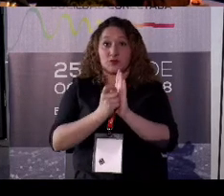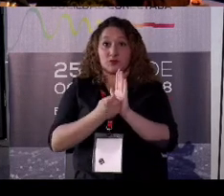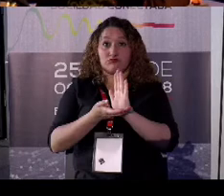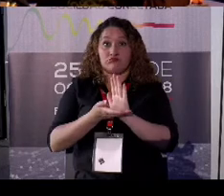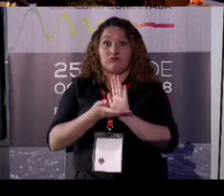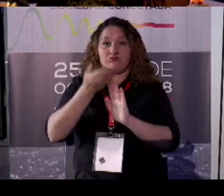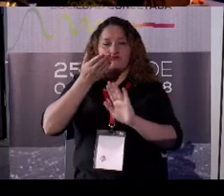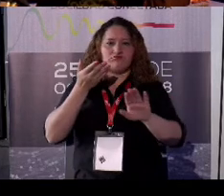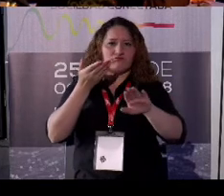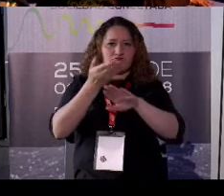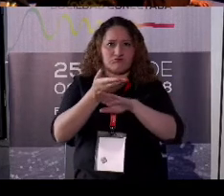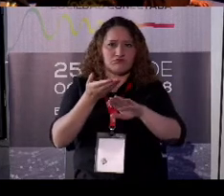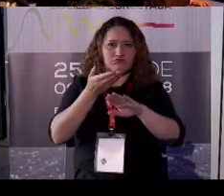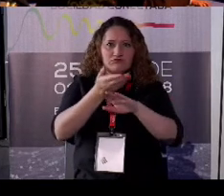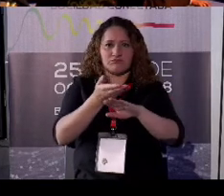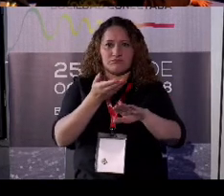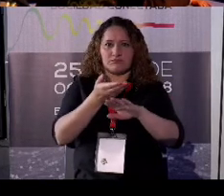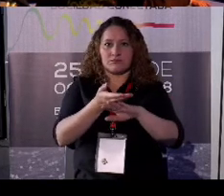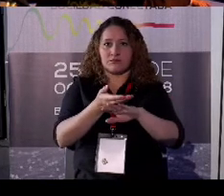de elegibilidad.